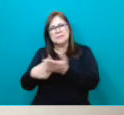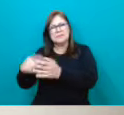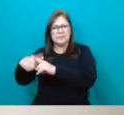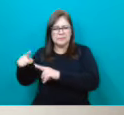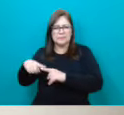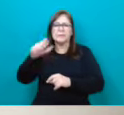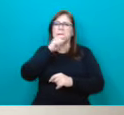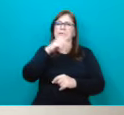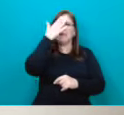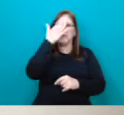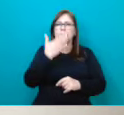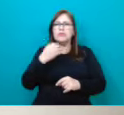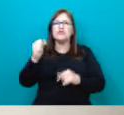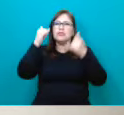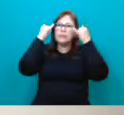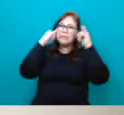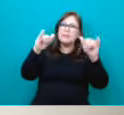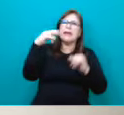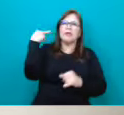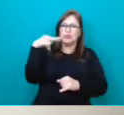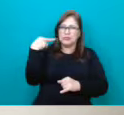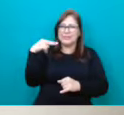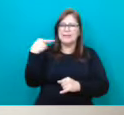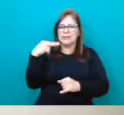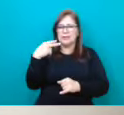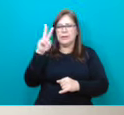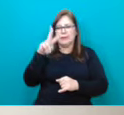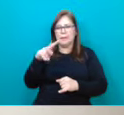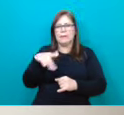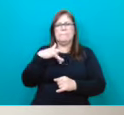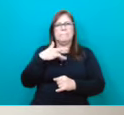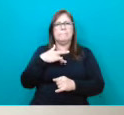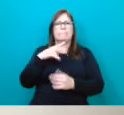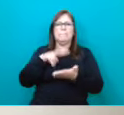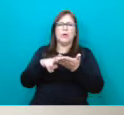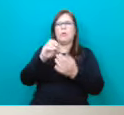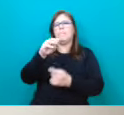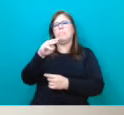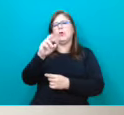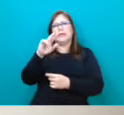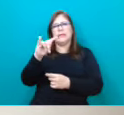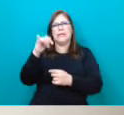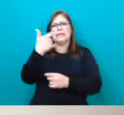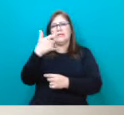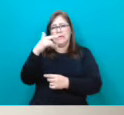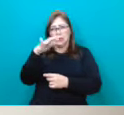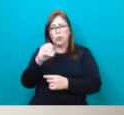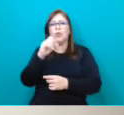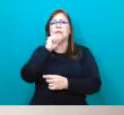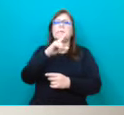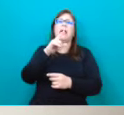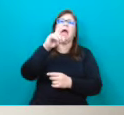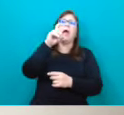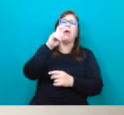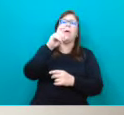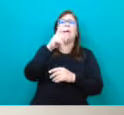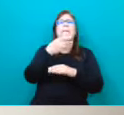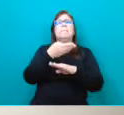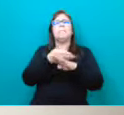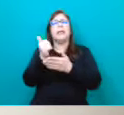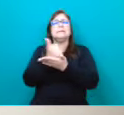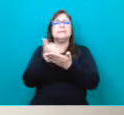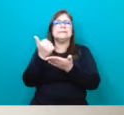región. Está el famosísimo torito veracruzano, el que te decía, verde o morita de chico. El agua de horchata con un toque de